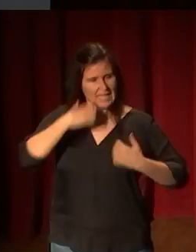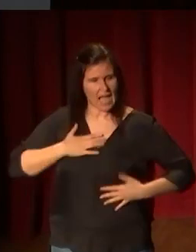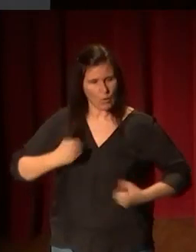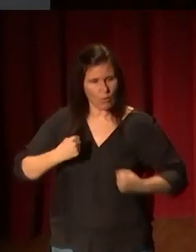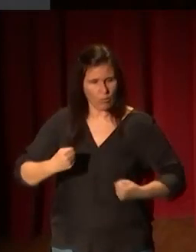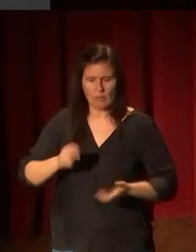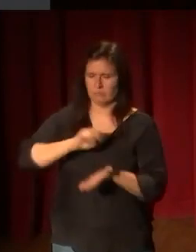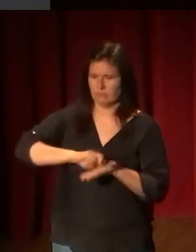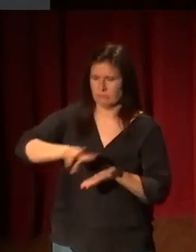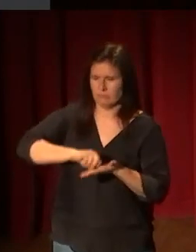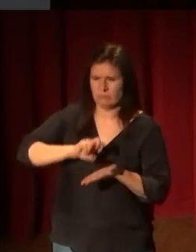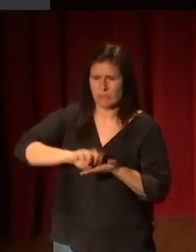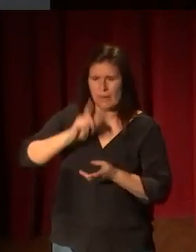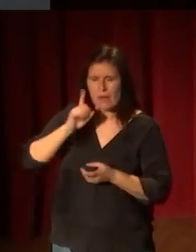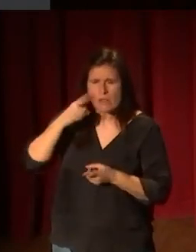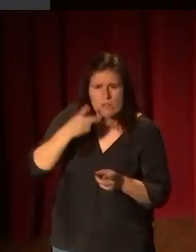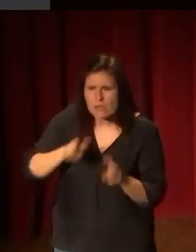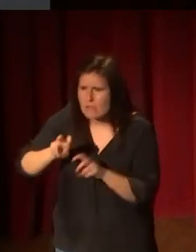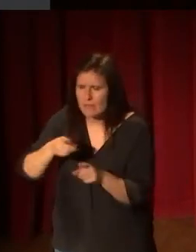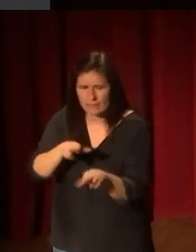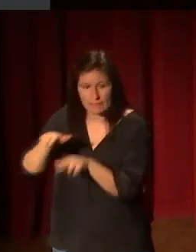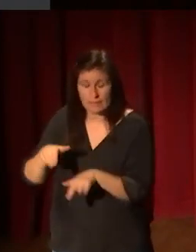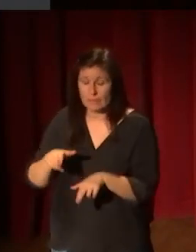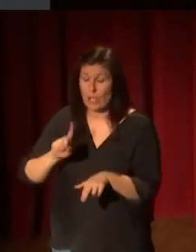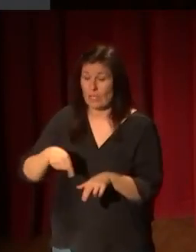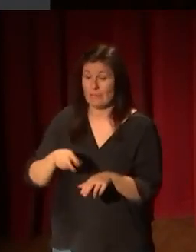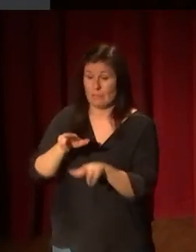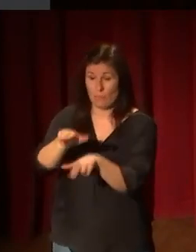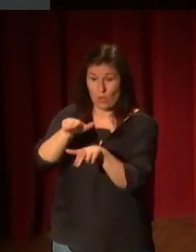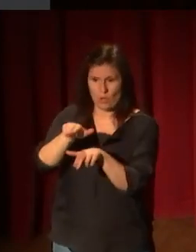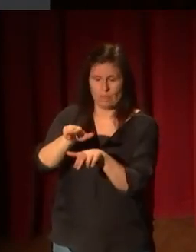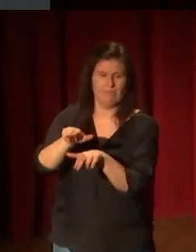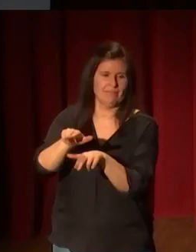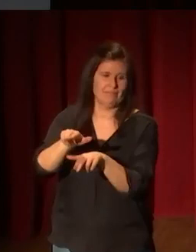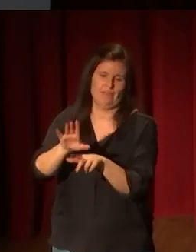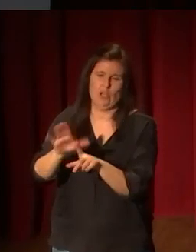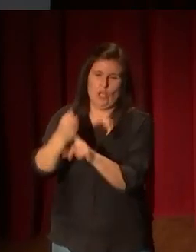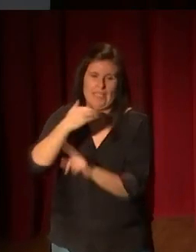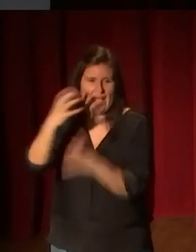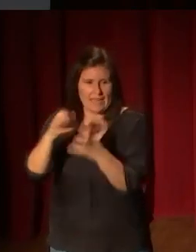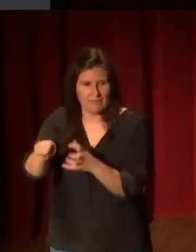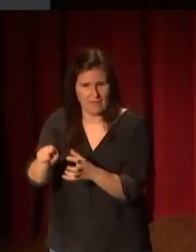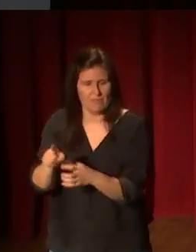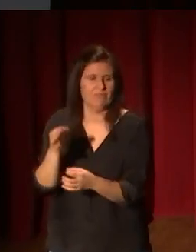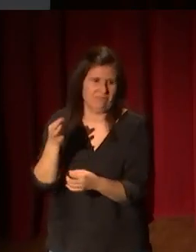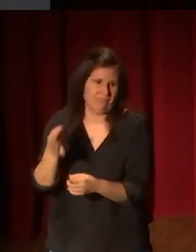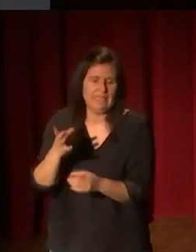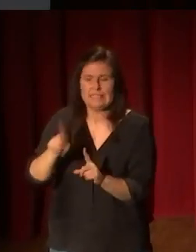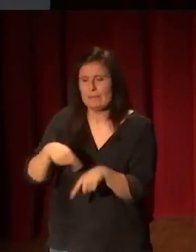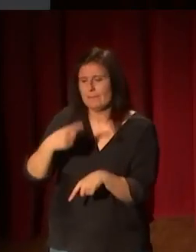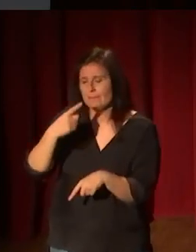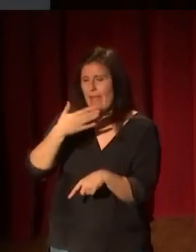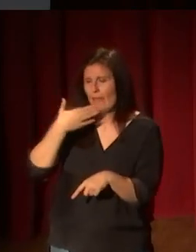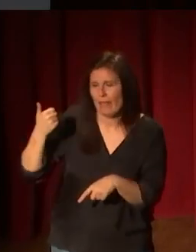al aire libre pero al mismo tiempo le permitía mostrar además de su buena puntería su audacia su inteligencia su fuerza